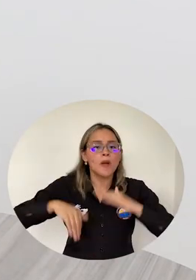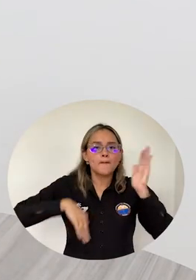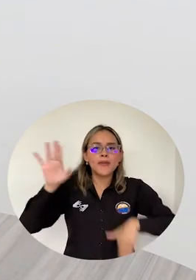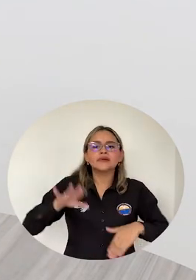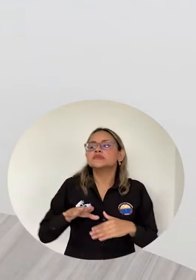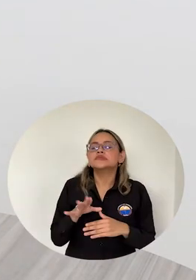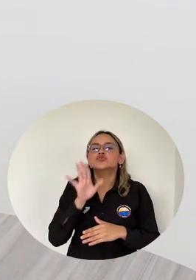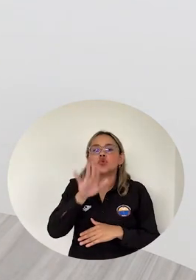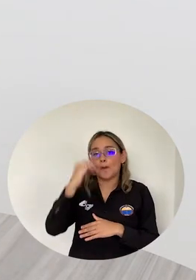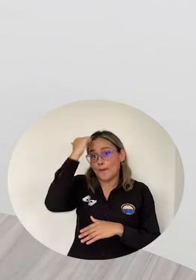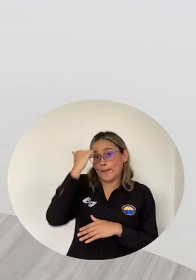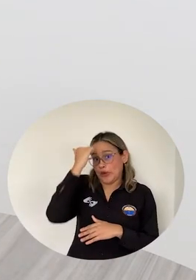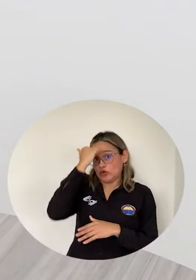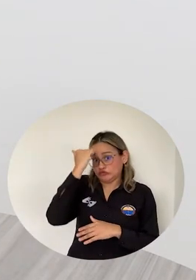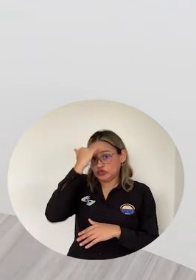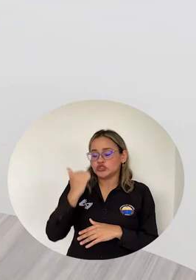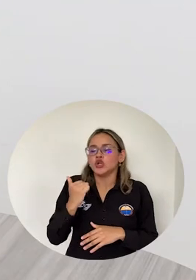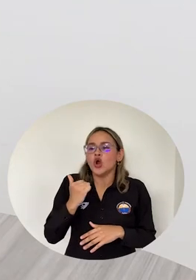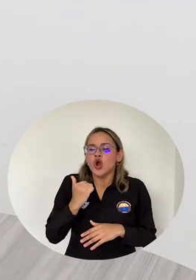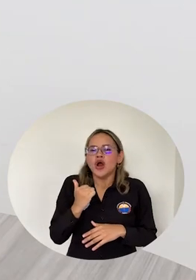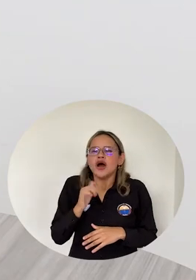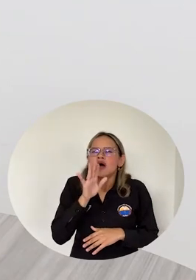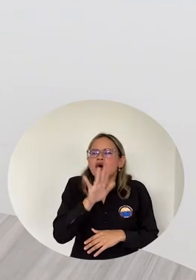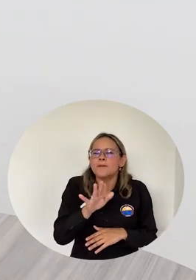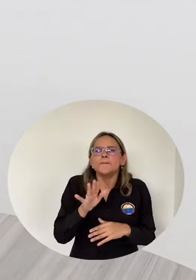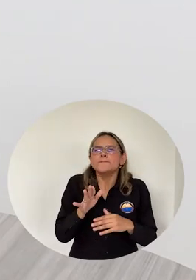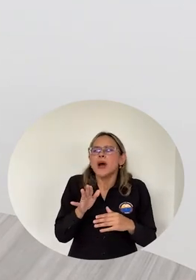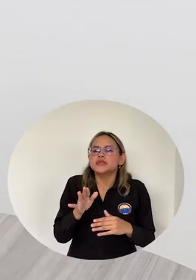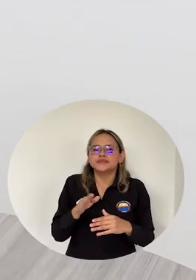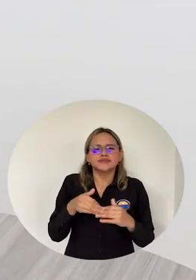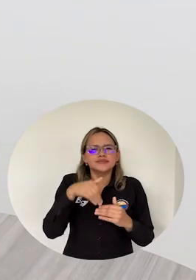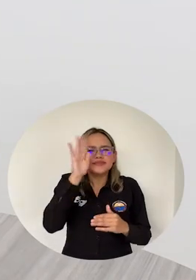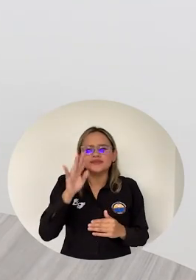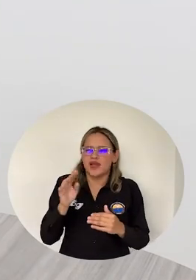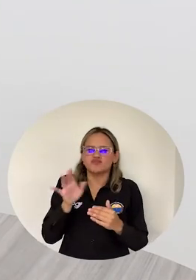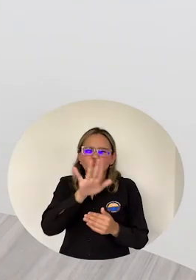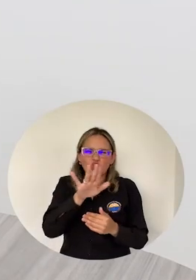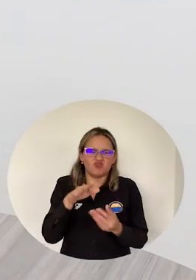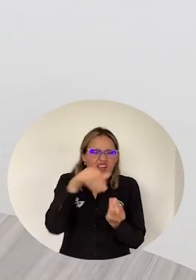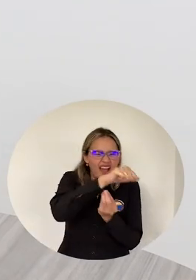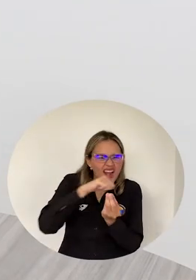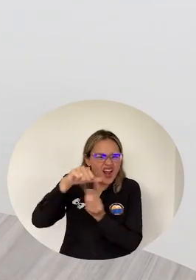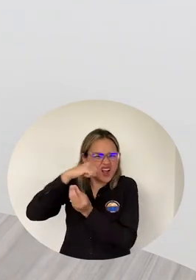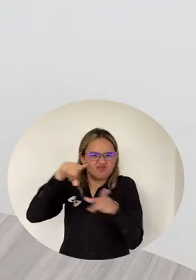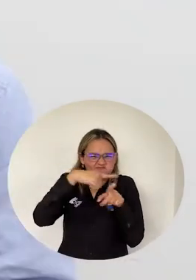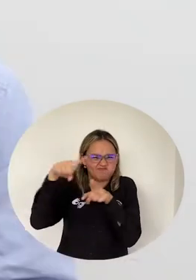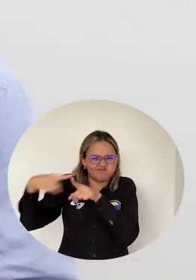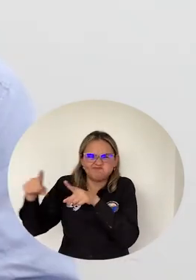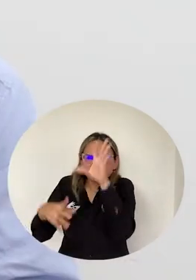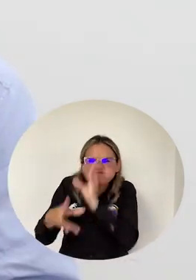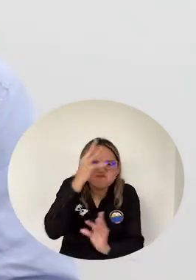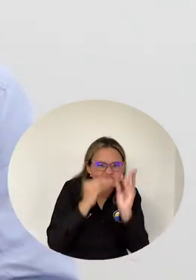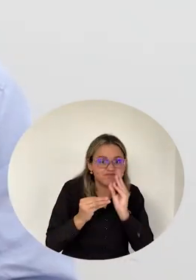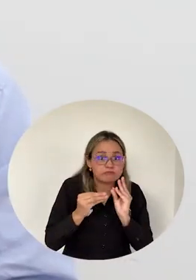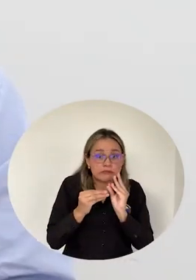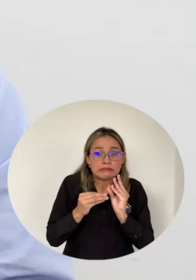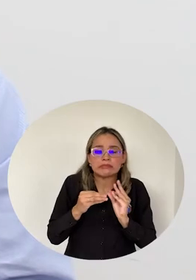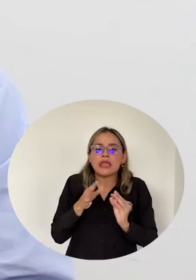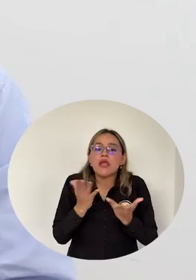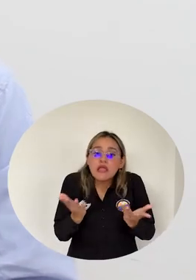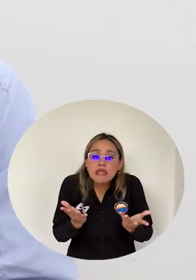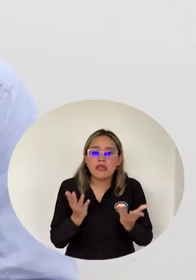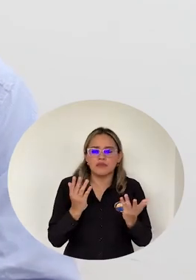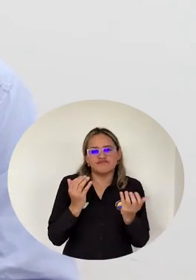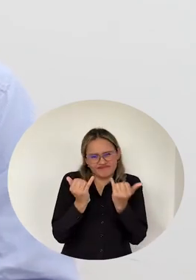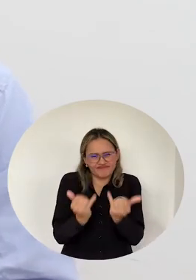vinculación De un número De profesores Para diferentes Áreas de conocimiento Sobre todo Aquellas áreas Que